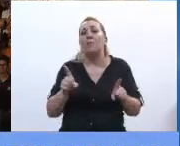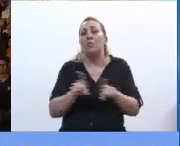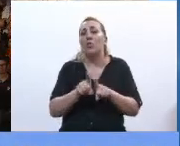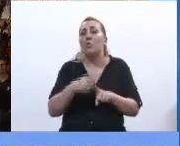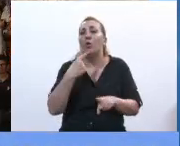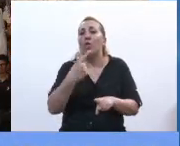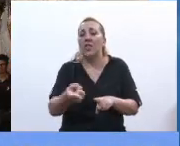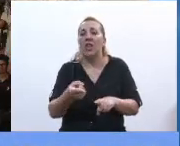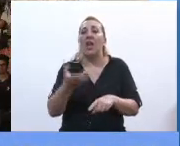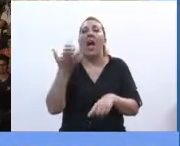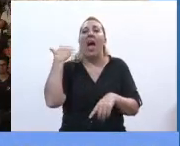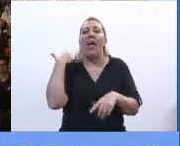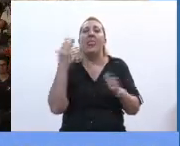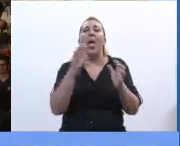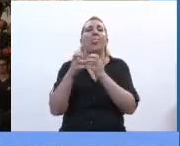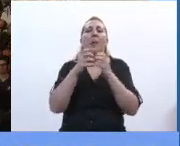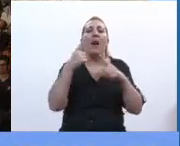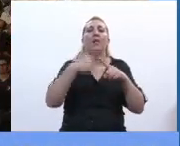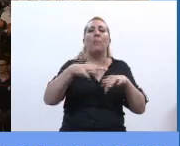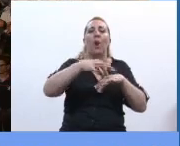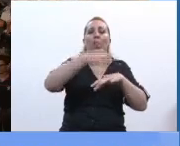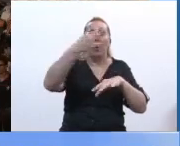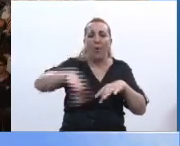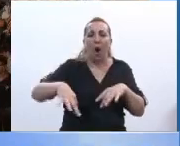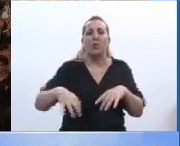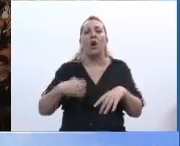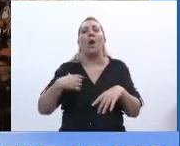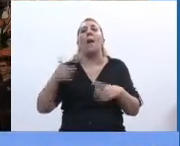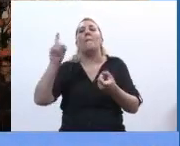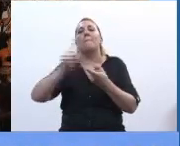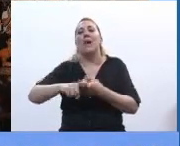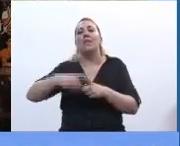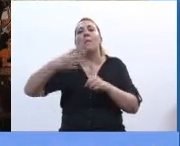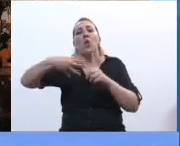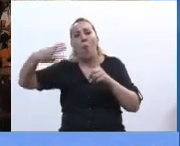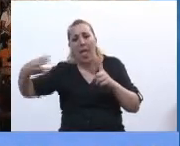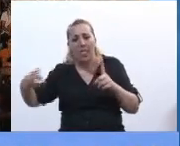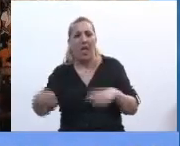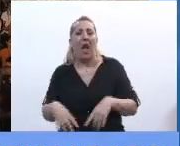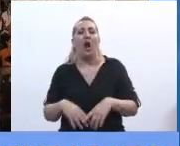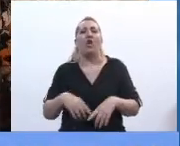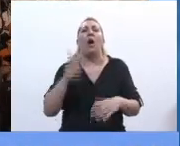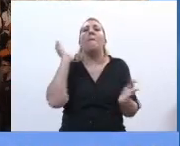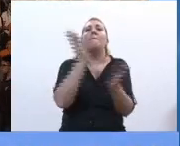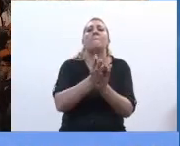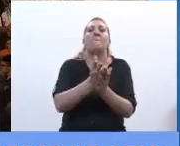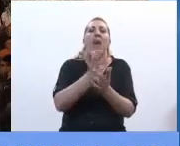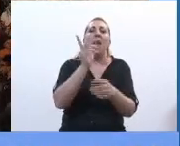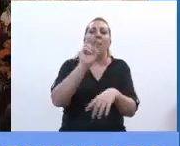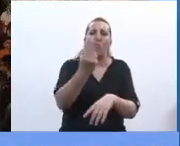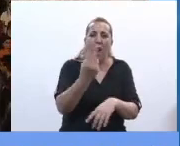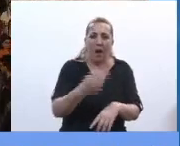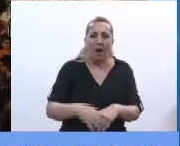el debate por el divorcio el matrimonio igualitario la pena de muerte